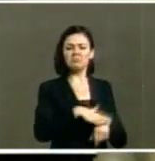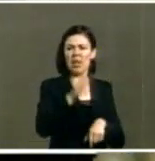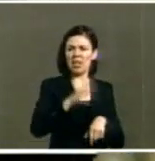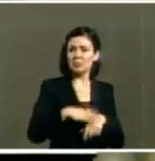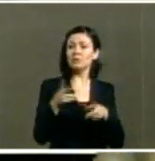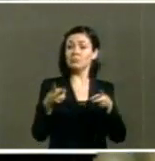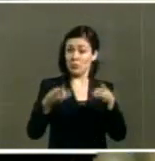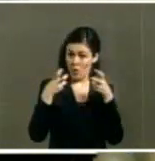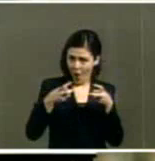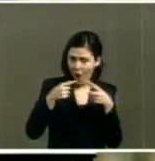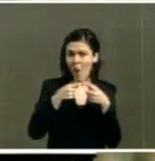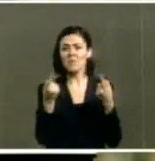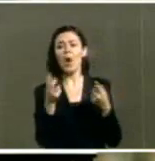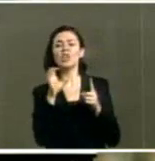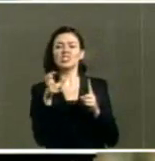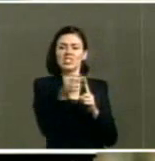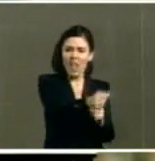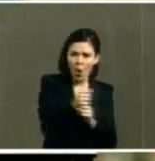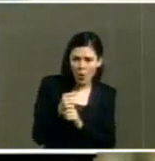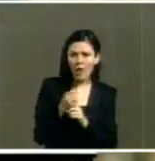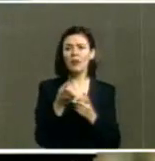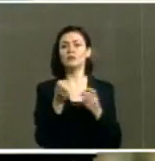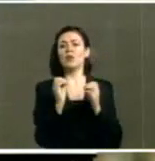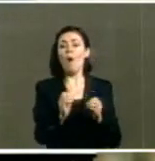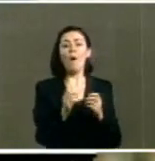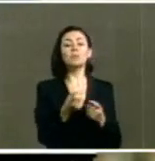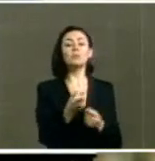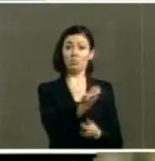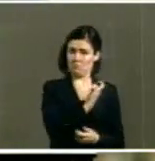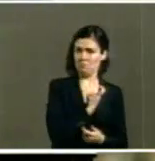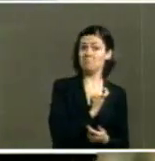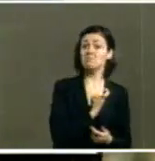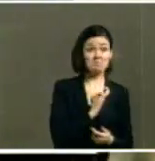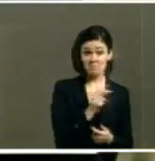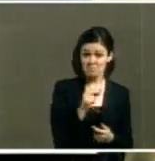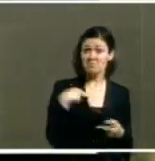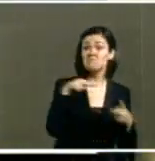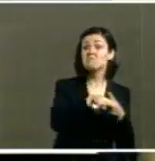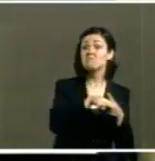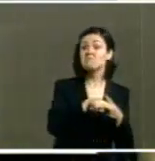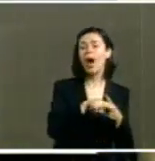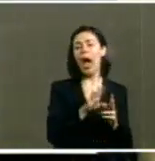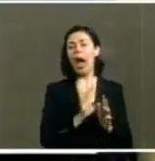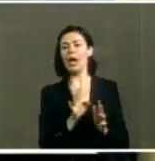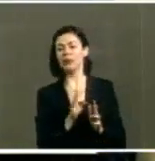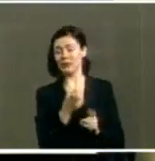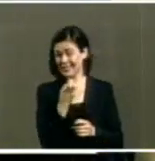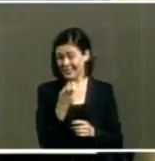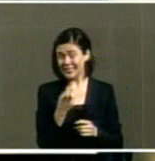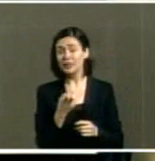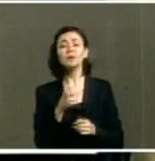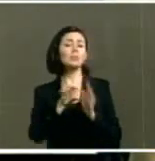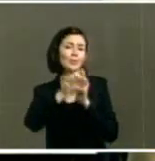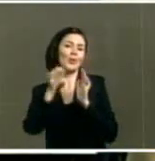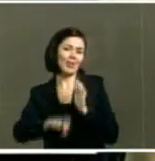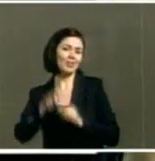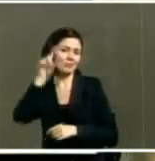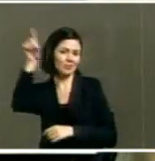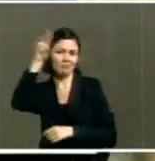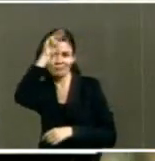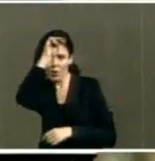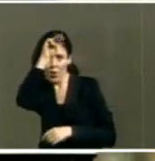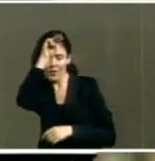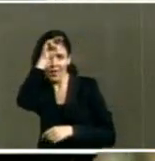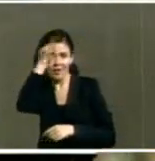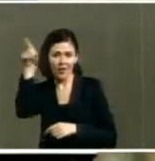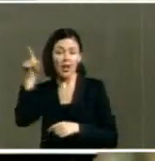el robo, el secuestro o la extorsión. Es precisamente el caso de Monterrey, donde el incendio tuvo que ver